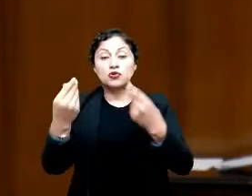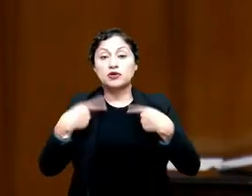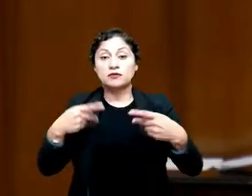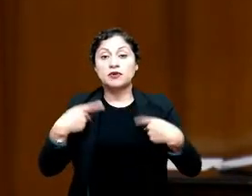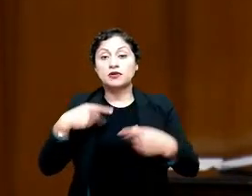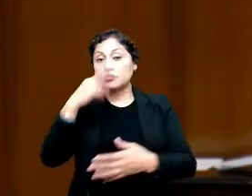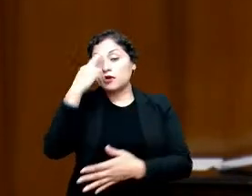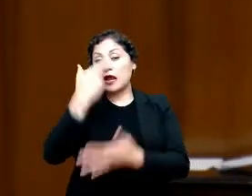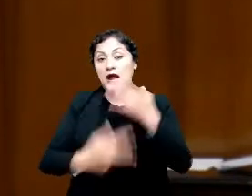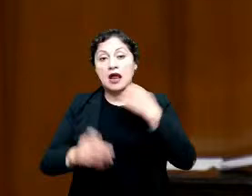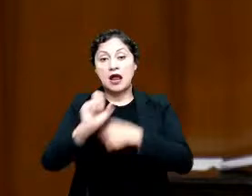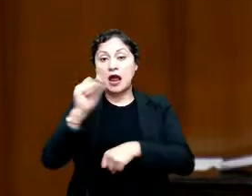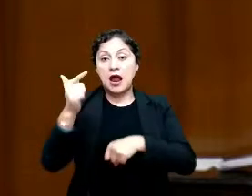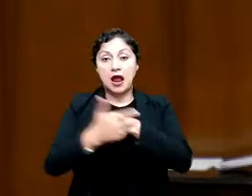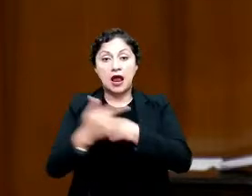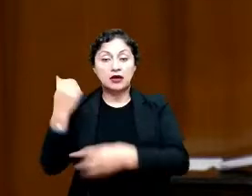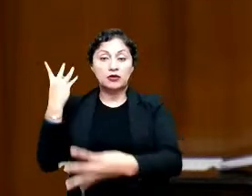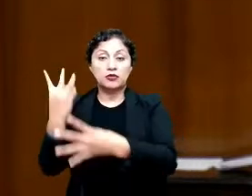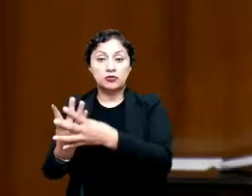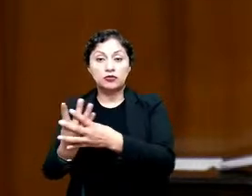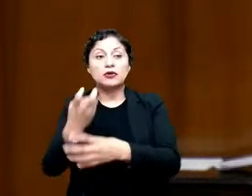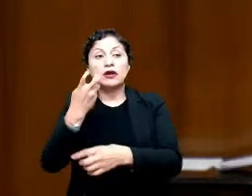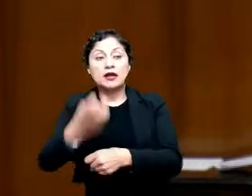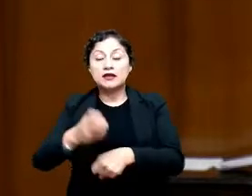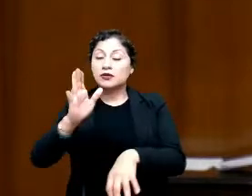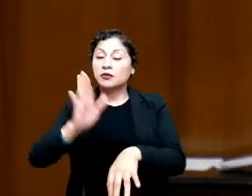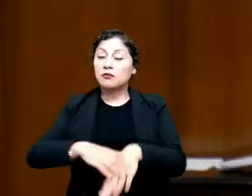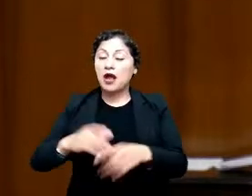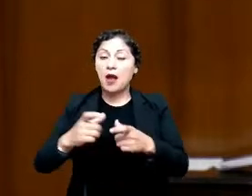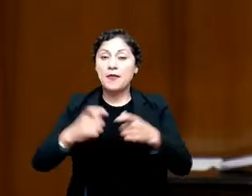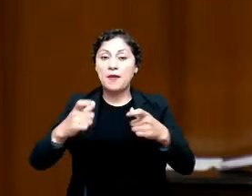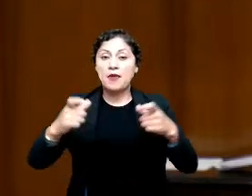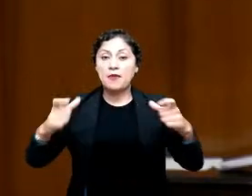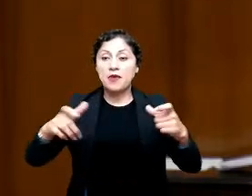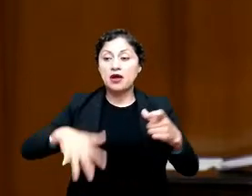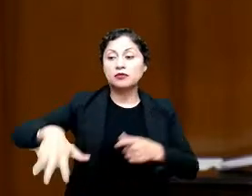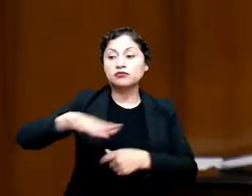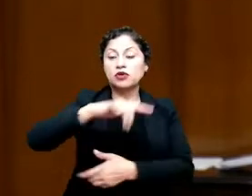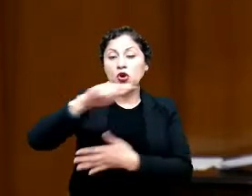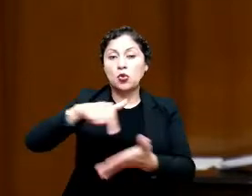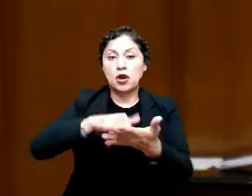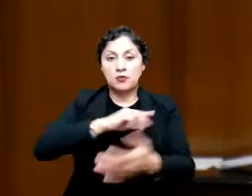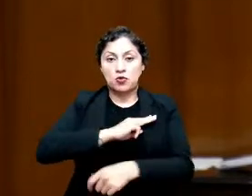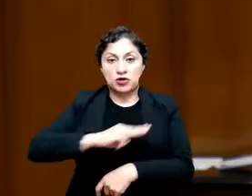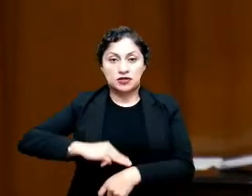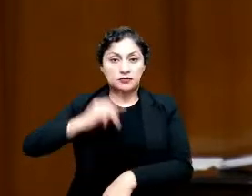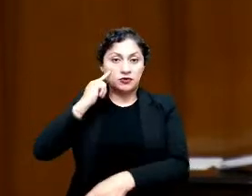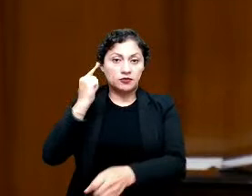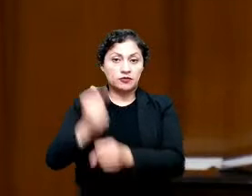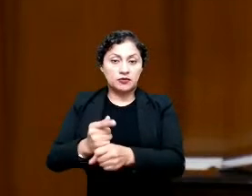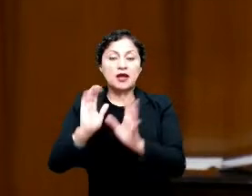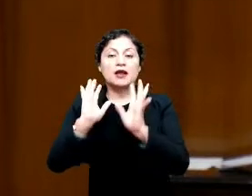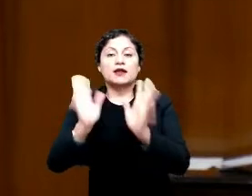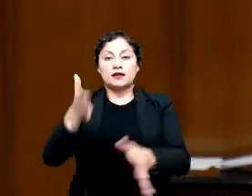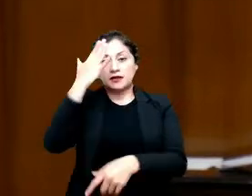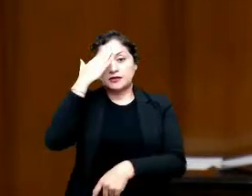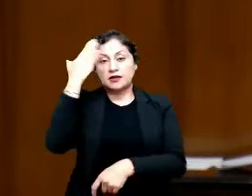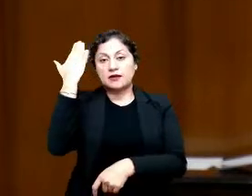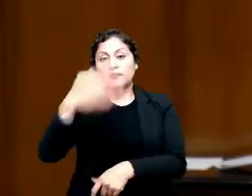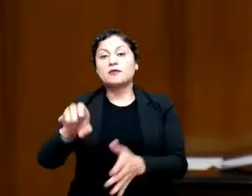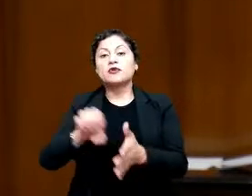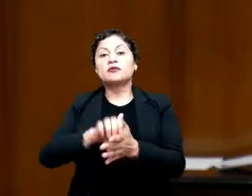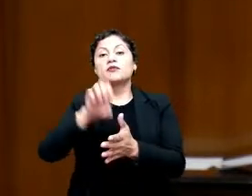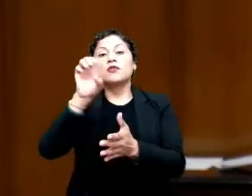que presumiblemente ha incrementado el índice delictivo en esta demarcación. Se involucran en la venta de gas en pipas